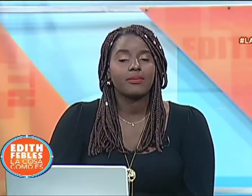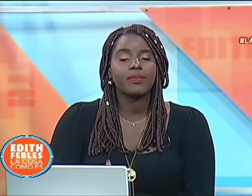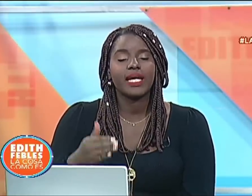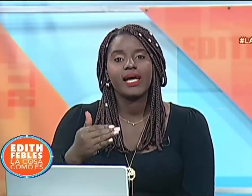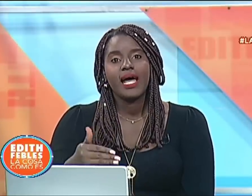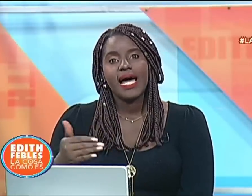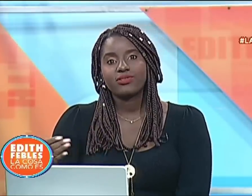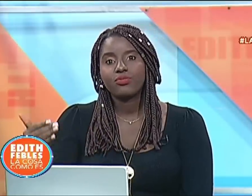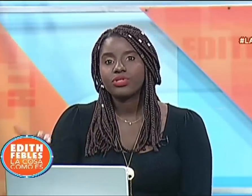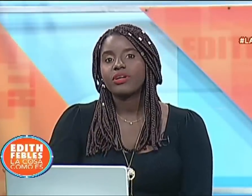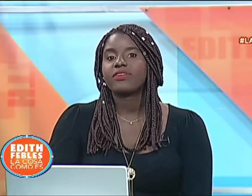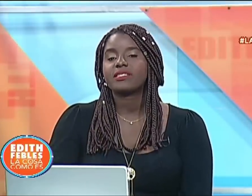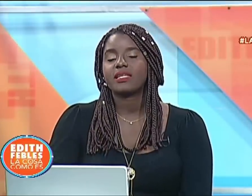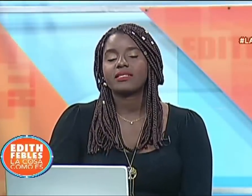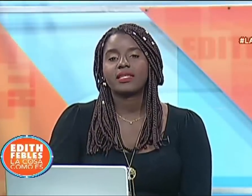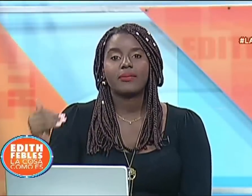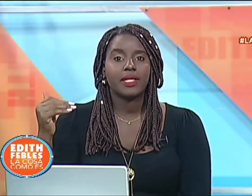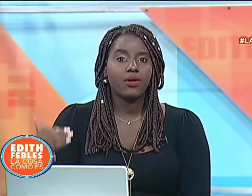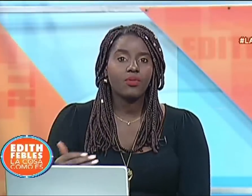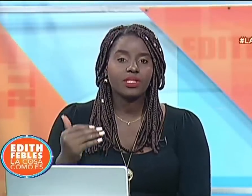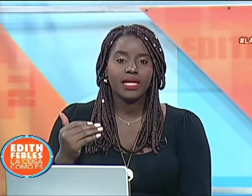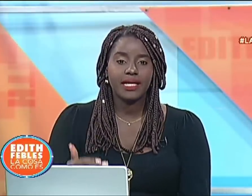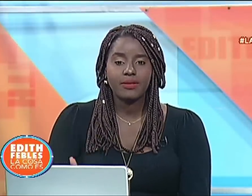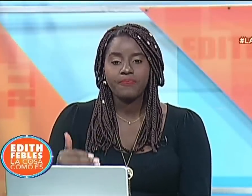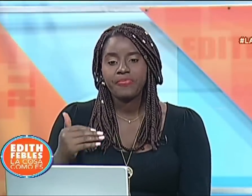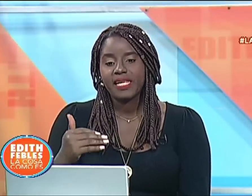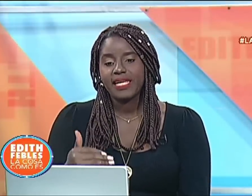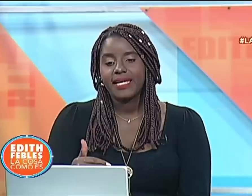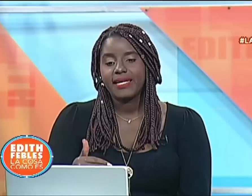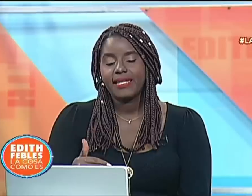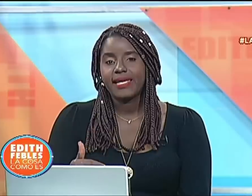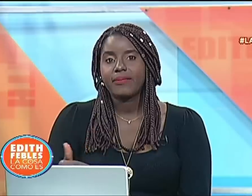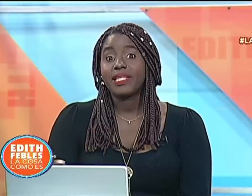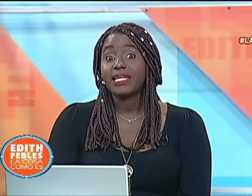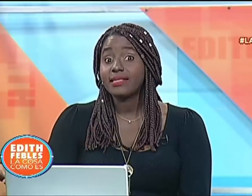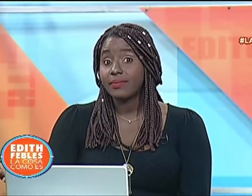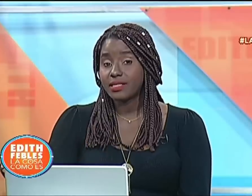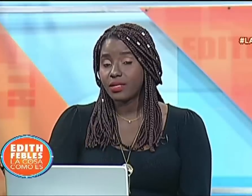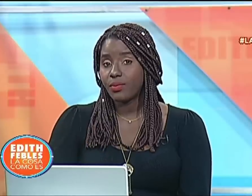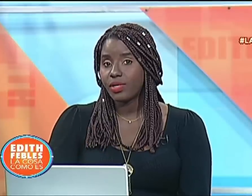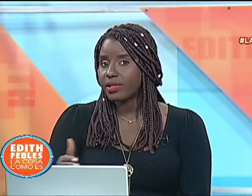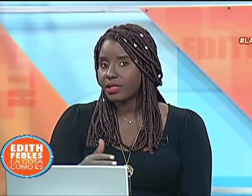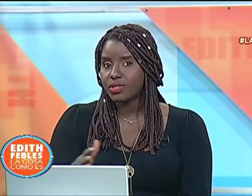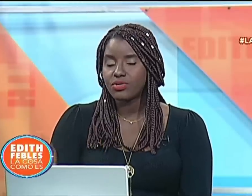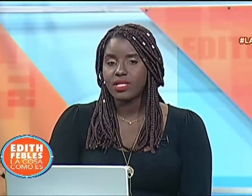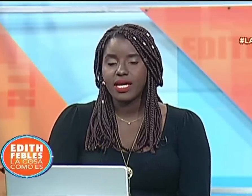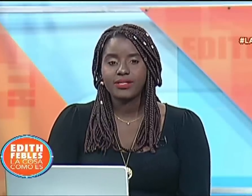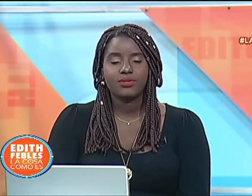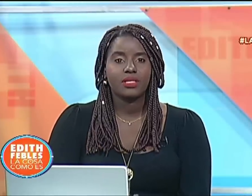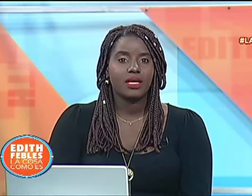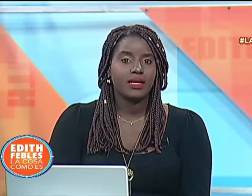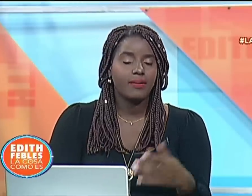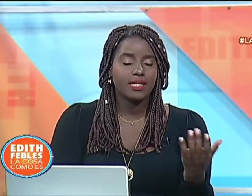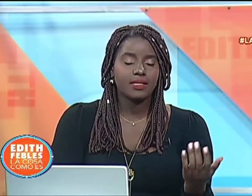de la República ha hecho mucho énfasis en este tema de cómo se le ha dado la independencia al Ministerio Público de actuación y de